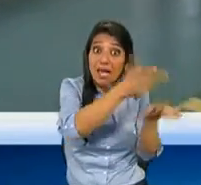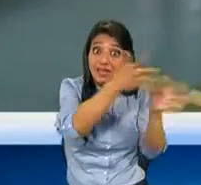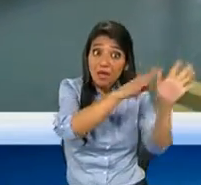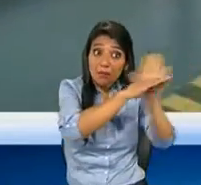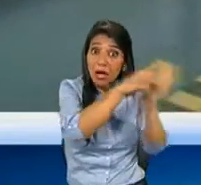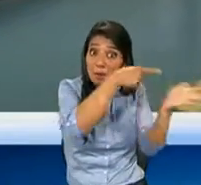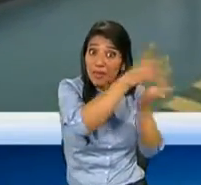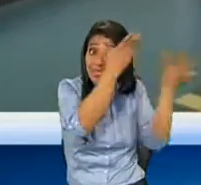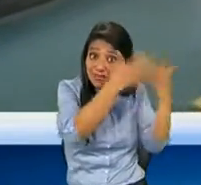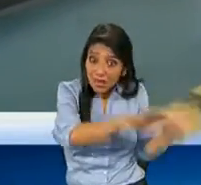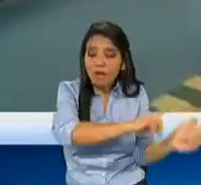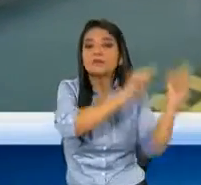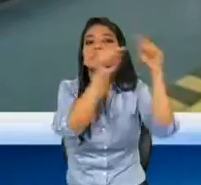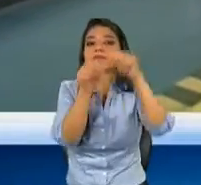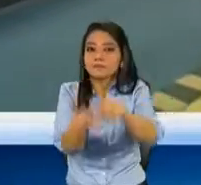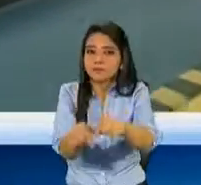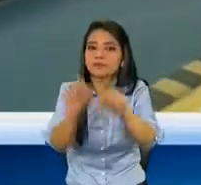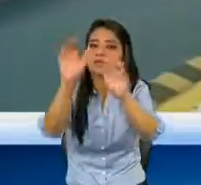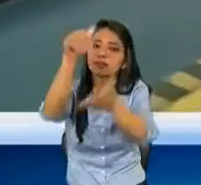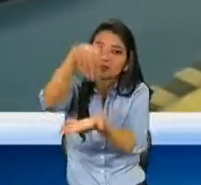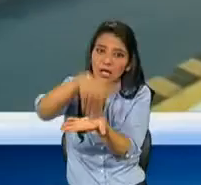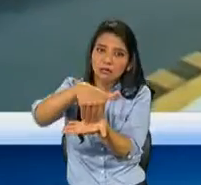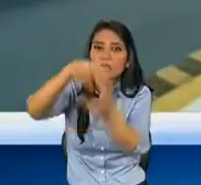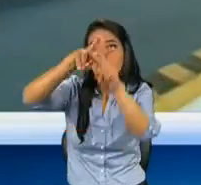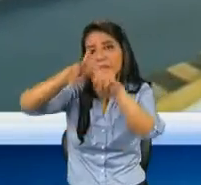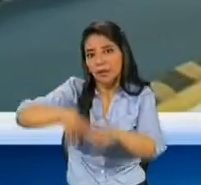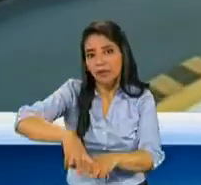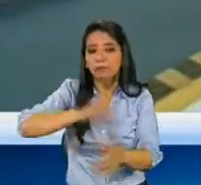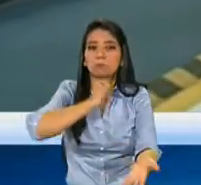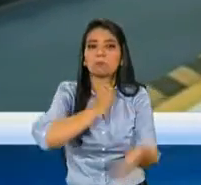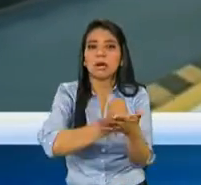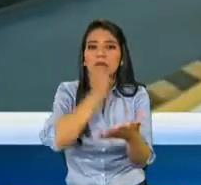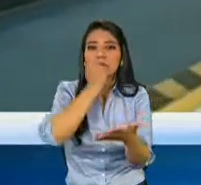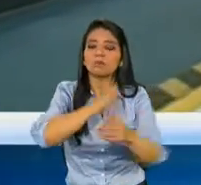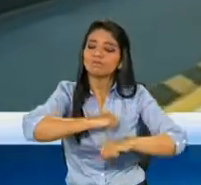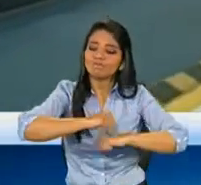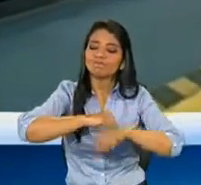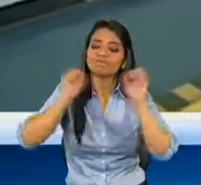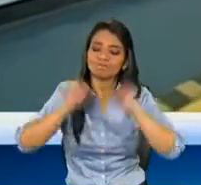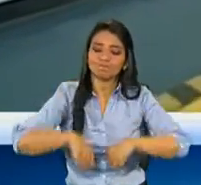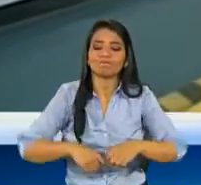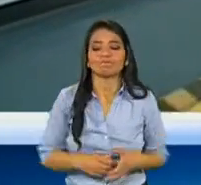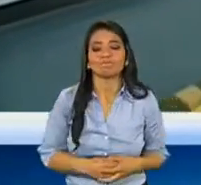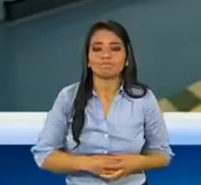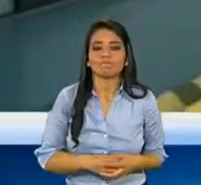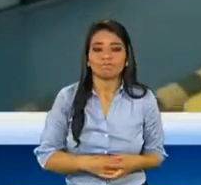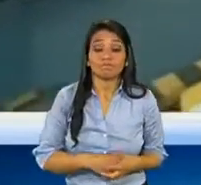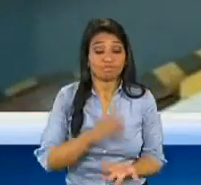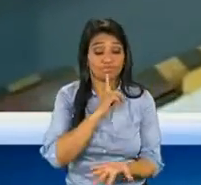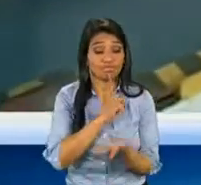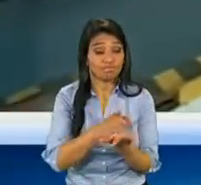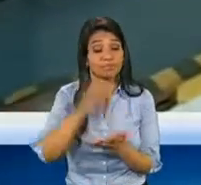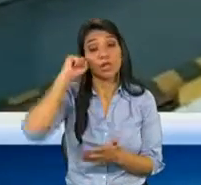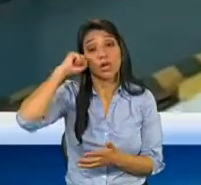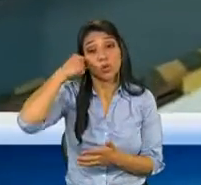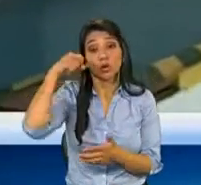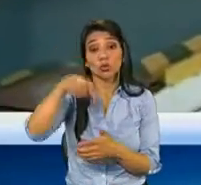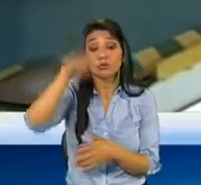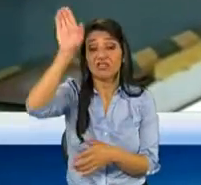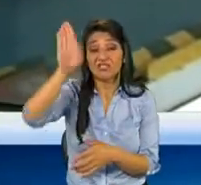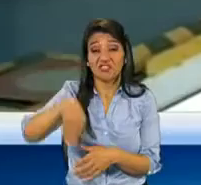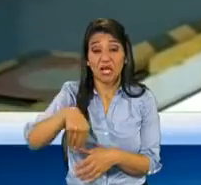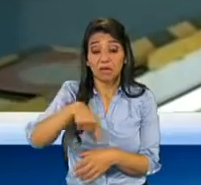cualquiera de nuestros puntos de matriculación e inmediatamente podrá hacer todo el trámite de corresponde sin recordarle a la ciudadanía que tienen que venir